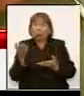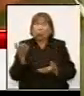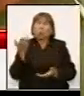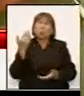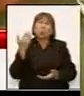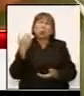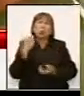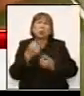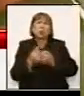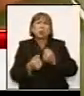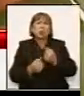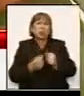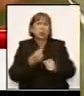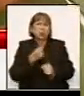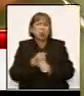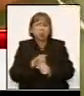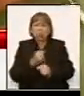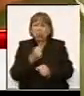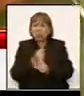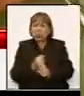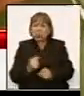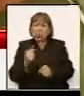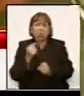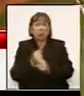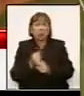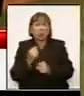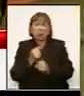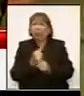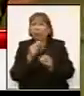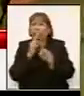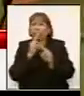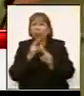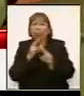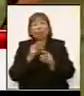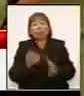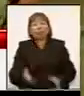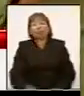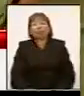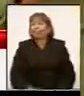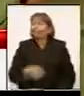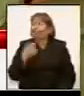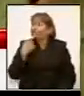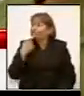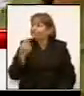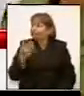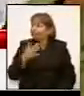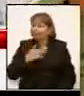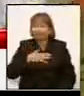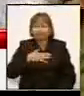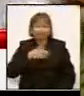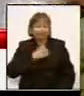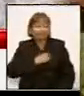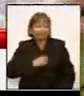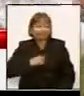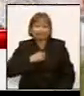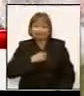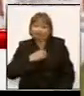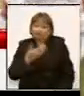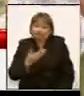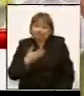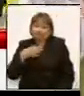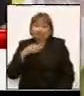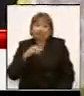congresista, eso se viene trabajando, pero en realidad no hay resultado. Es muy lamentable lo que ha pasado aquí con mi provincia de Carrión y especialmente con el distrito de